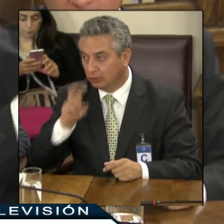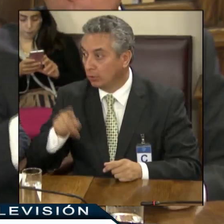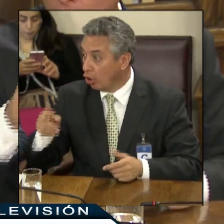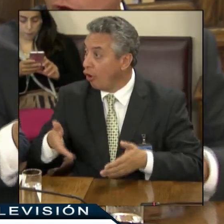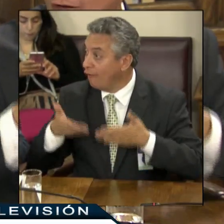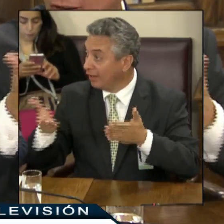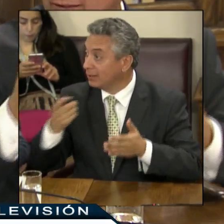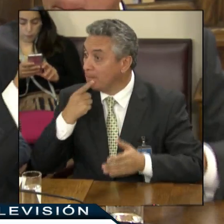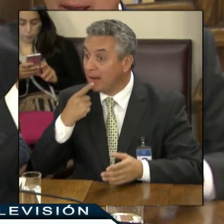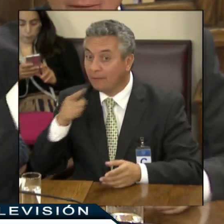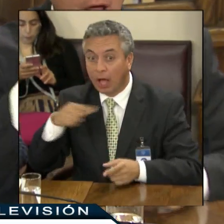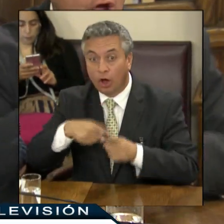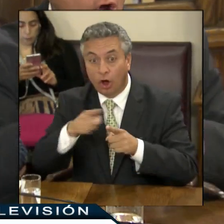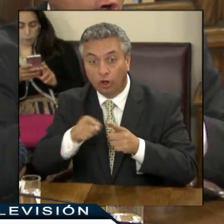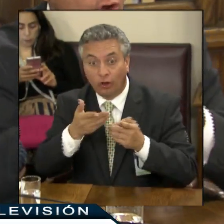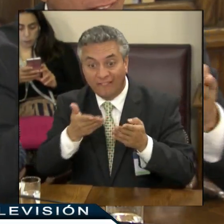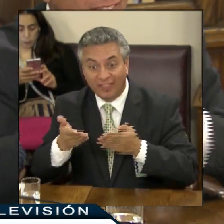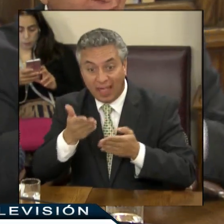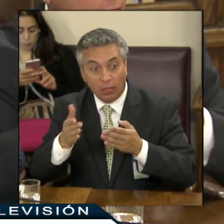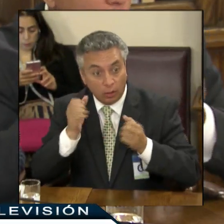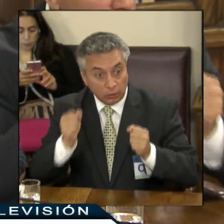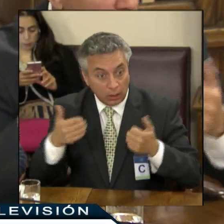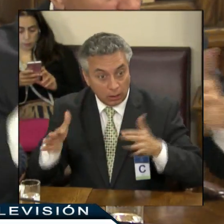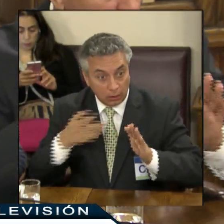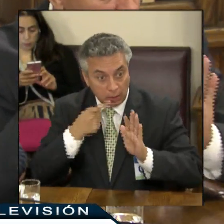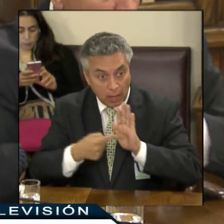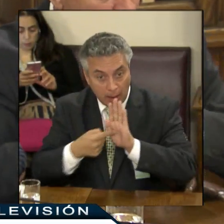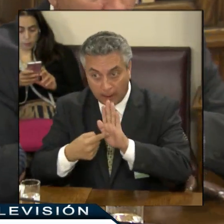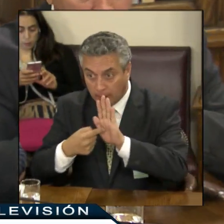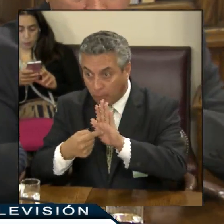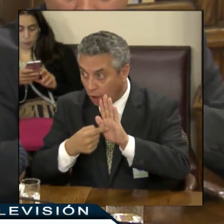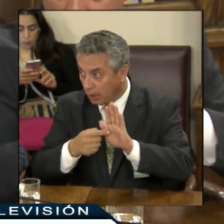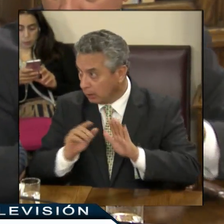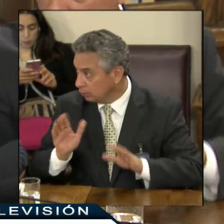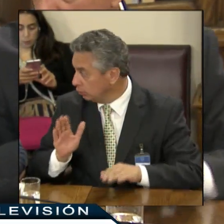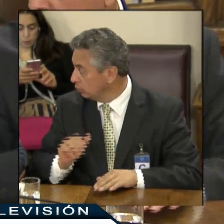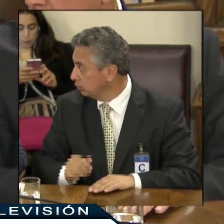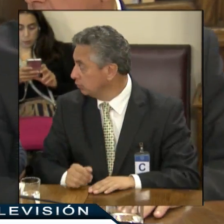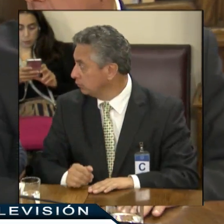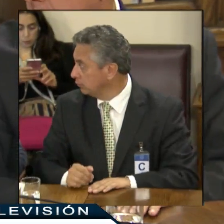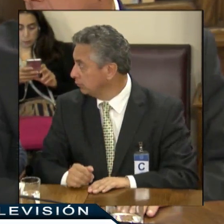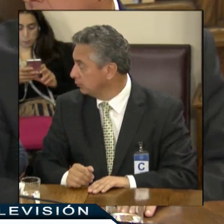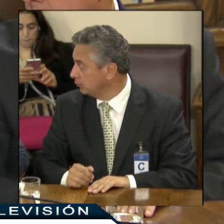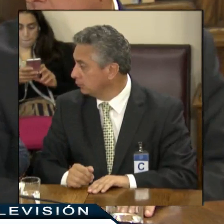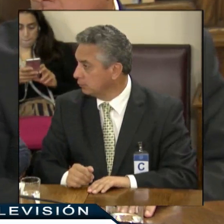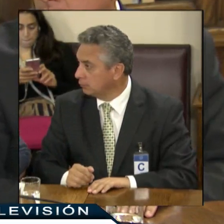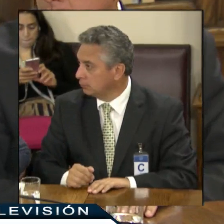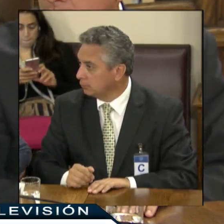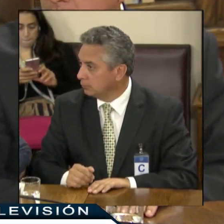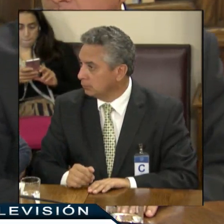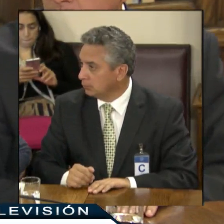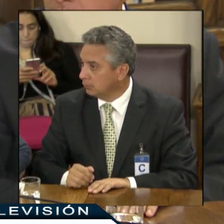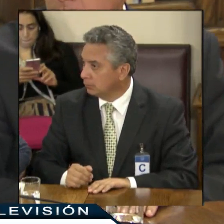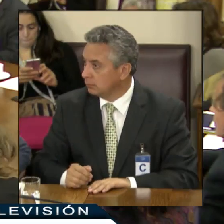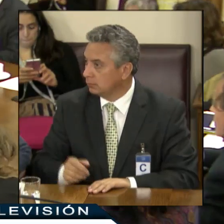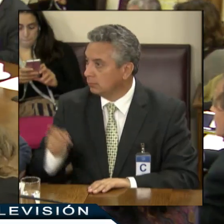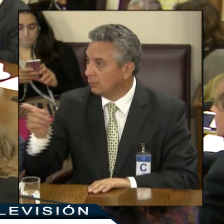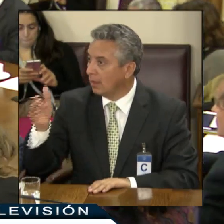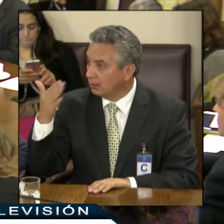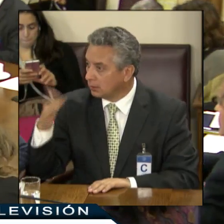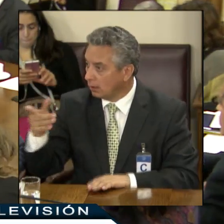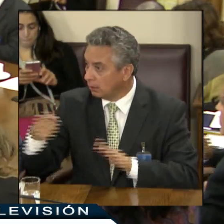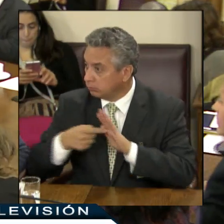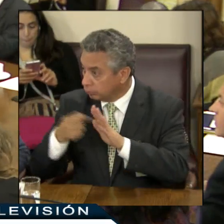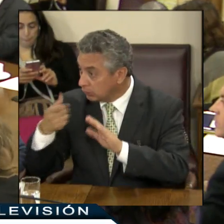palabra yo no sé si los otros invitados pudieron exponer No sí María Alejandra